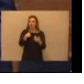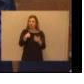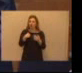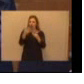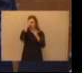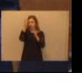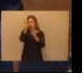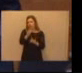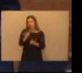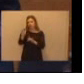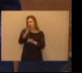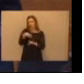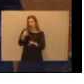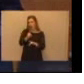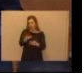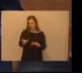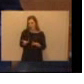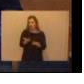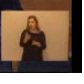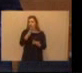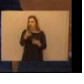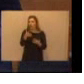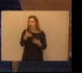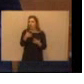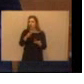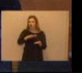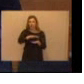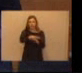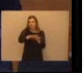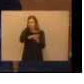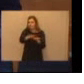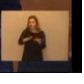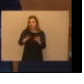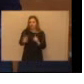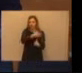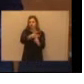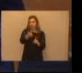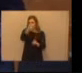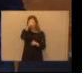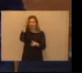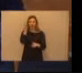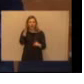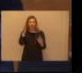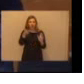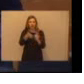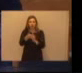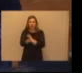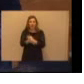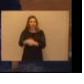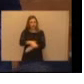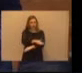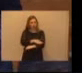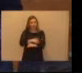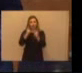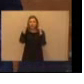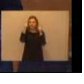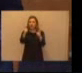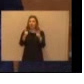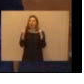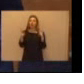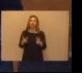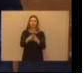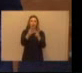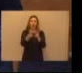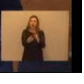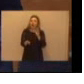demagogia. La erradicación de la violencia de género supera a cualquier gobierno, es un esfuerzo social